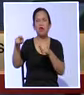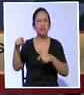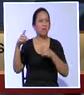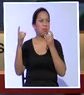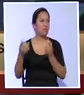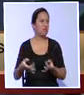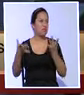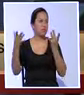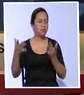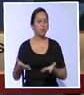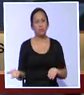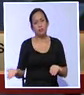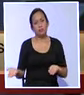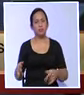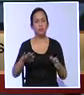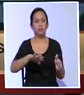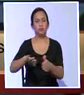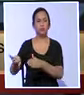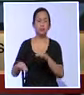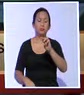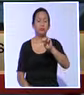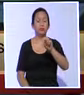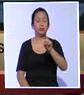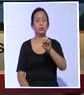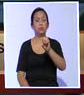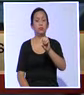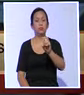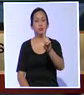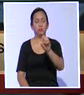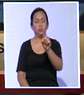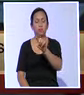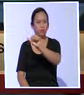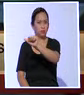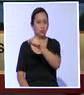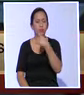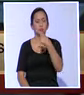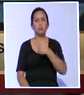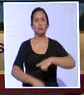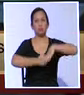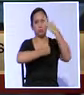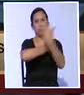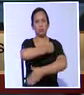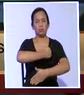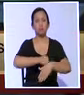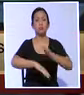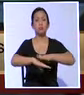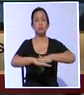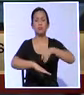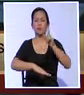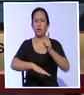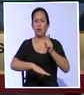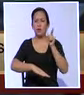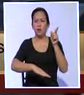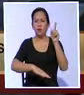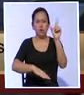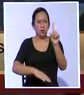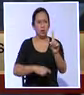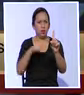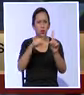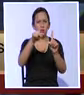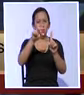horas con 30 minutos el asambleísta daniel mendoza moción o la censura de carlos pólit por haberse demostrado que dicho